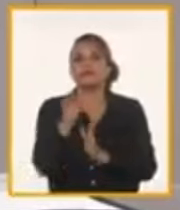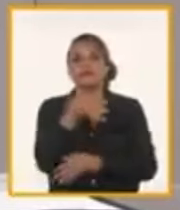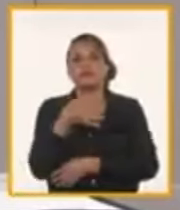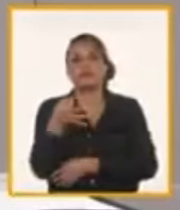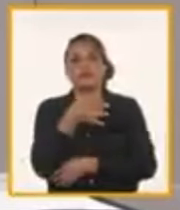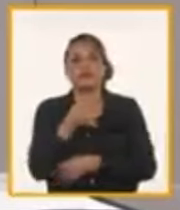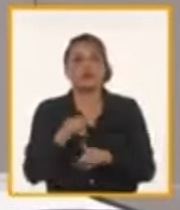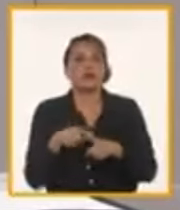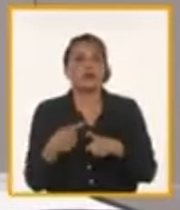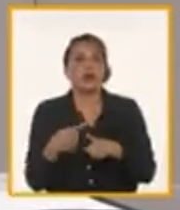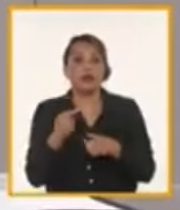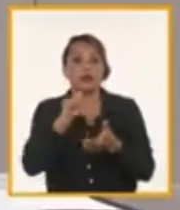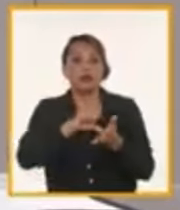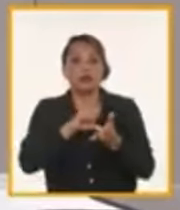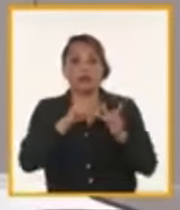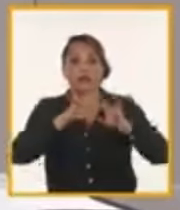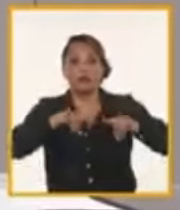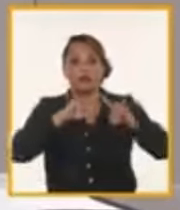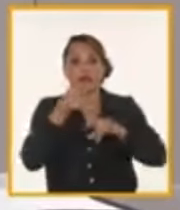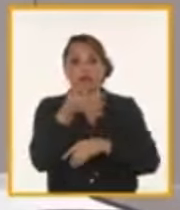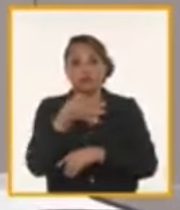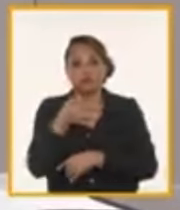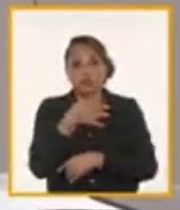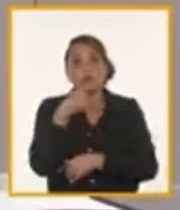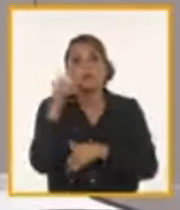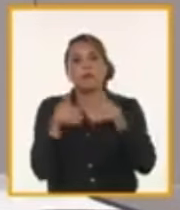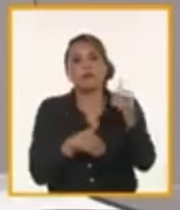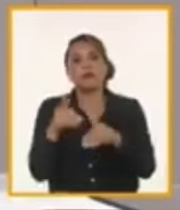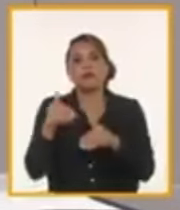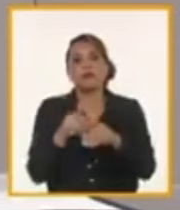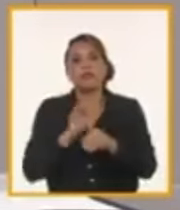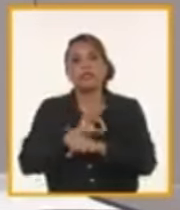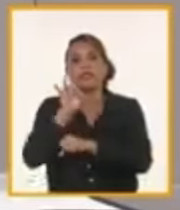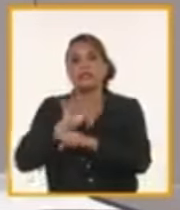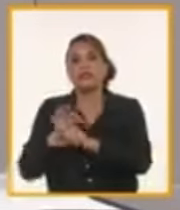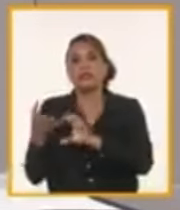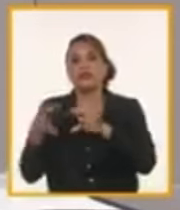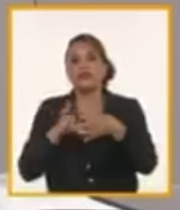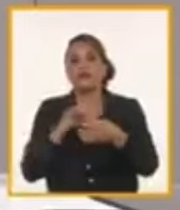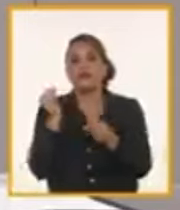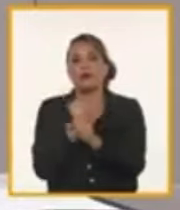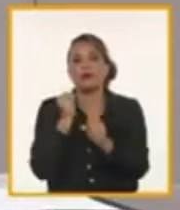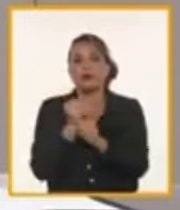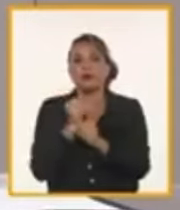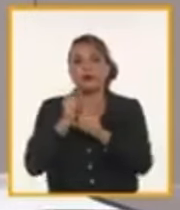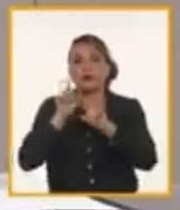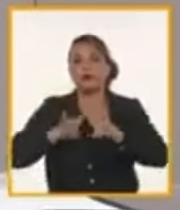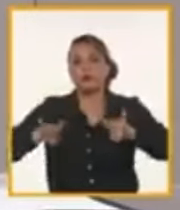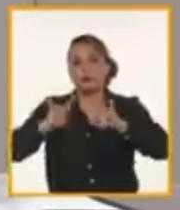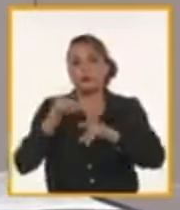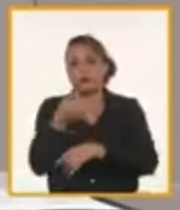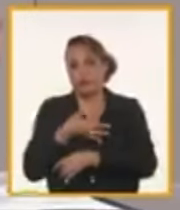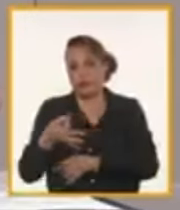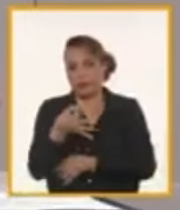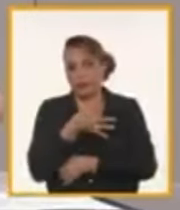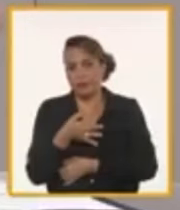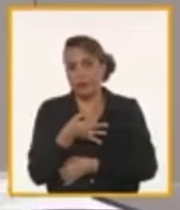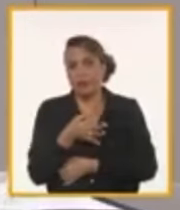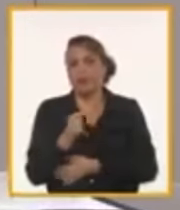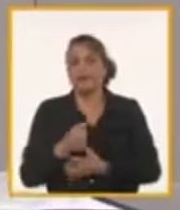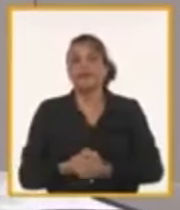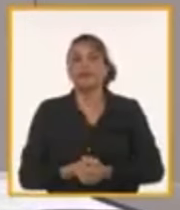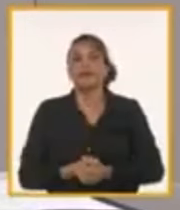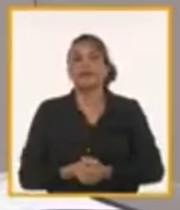Porque estos centros universitarios municipales han podido participar en Ese diseño de las estrategias de desarrollo municipal y para eso también no solo en el